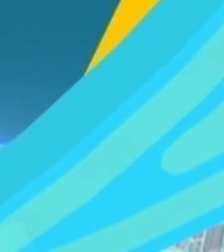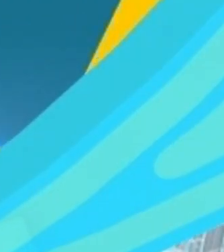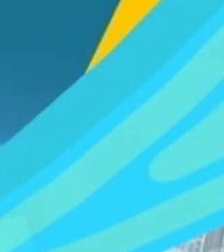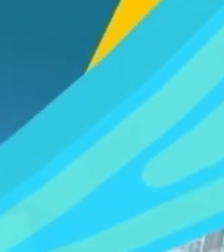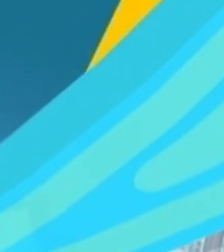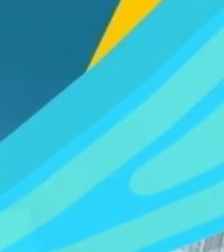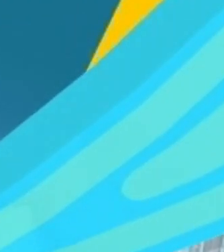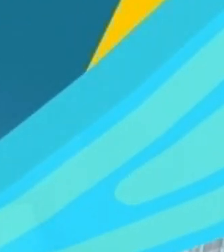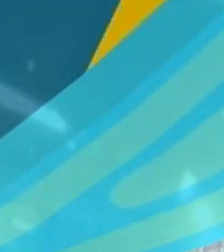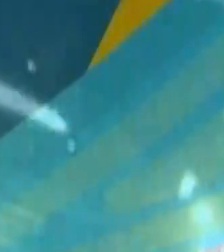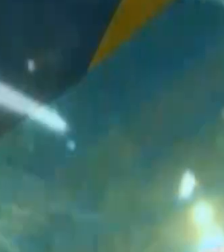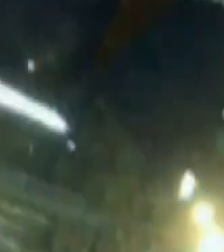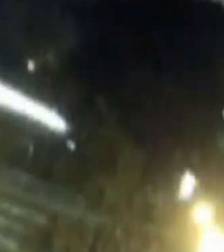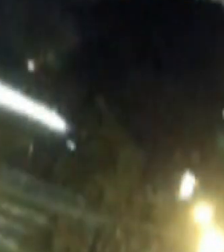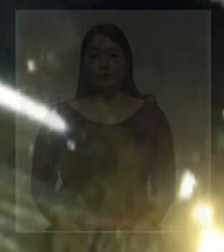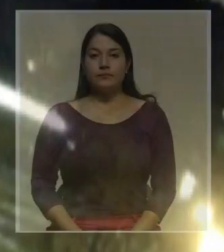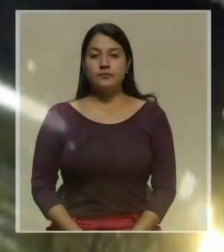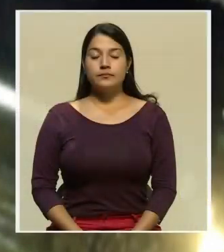nacional.